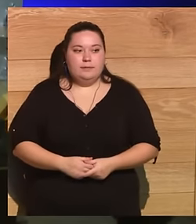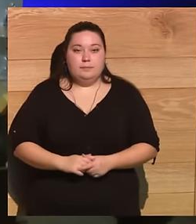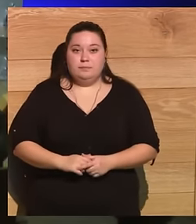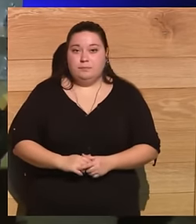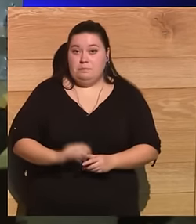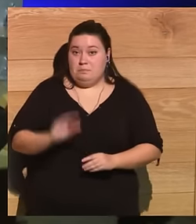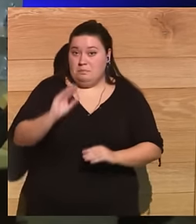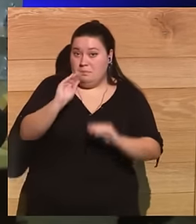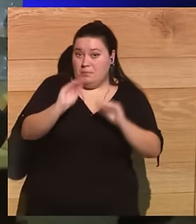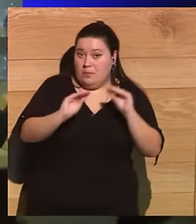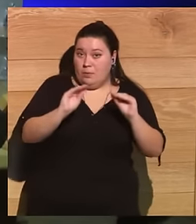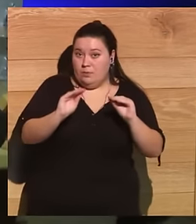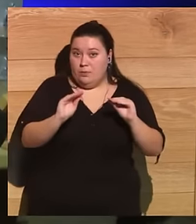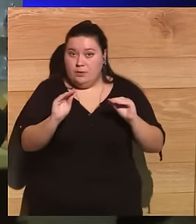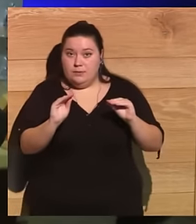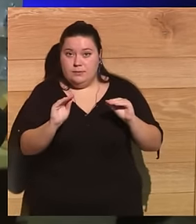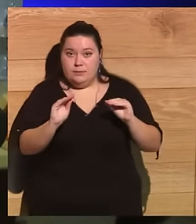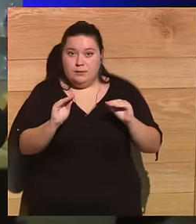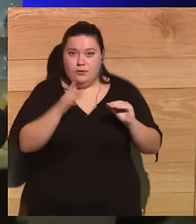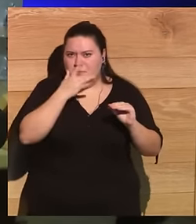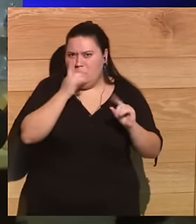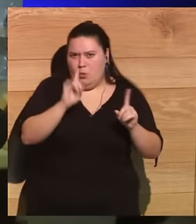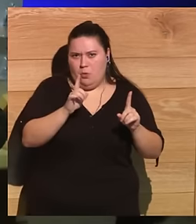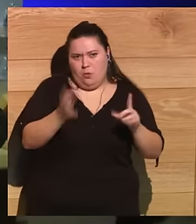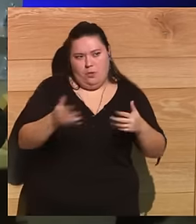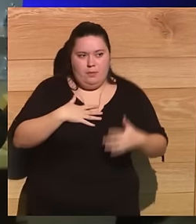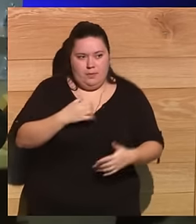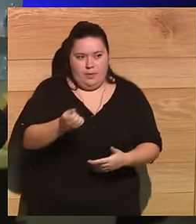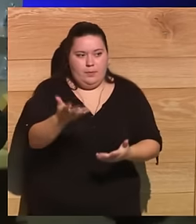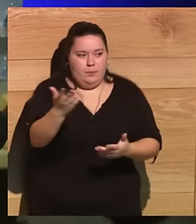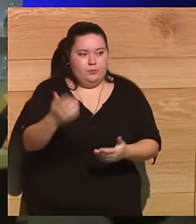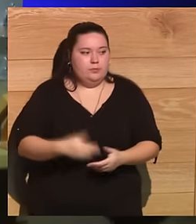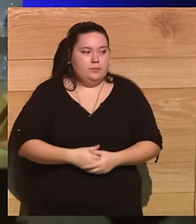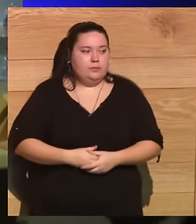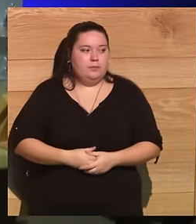Questions? Go. Venga, no seáis tímidos, adelante.